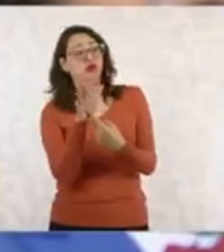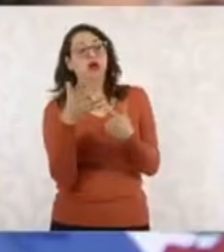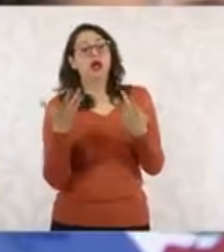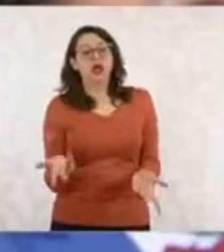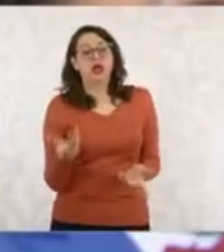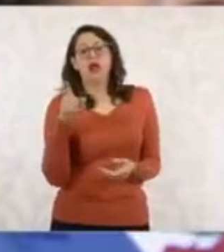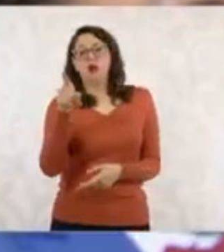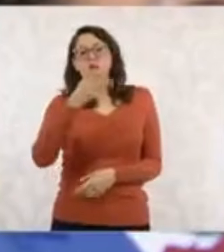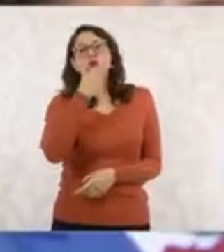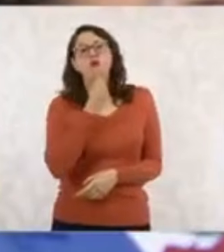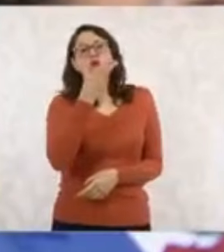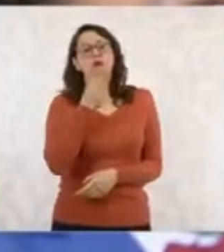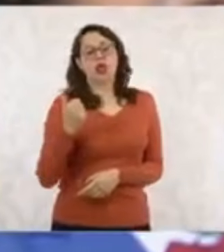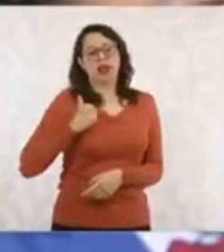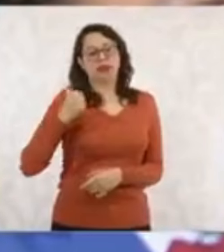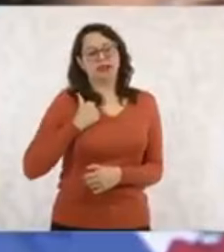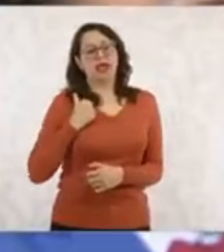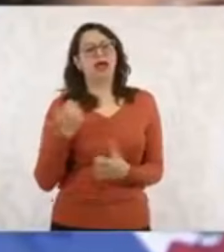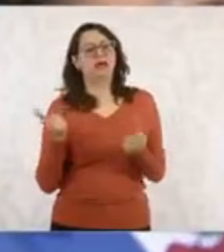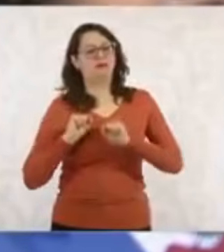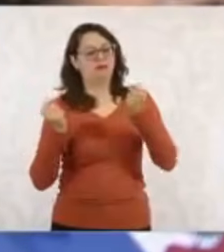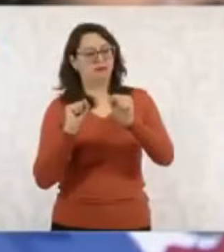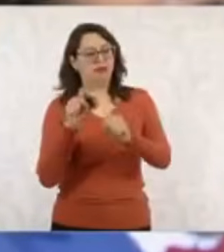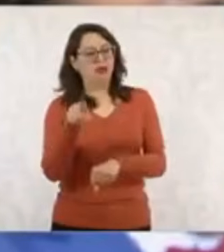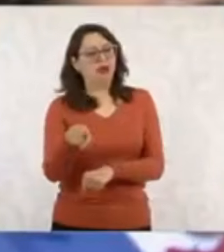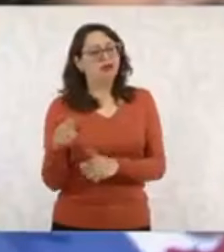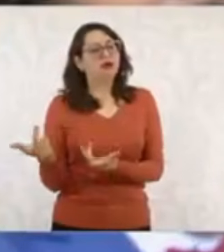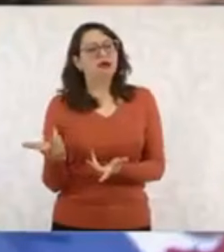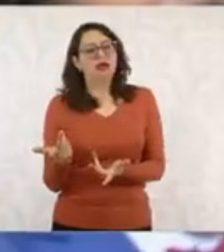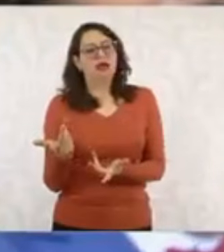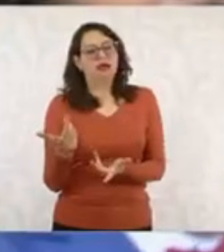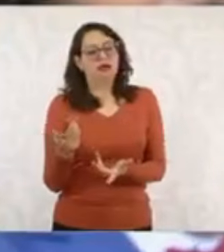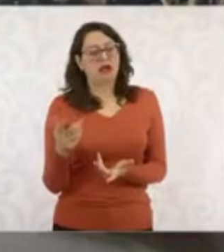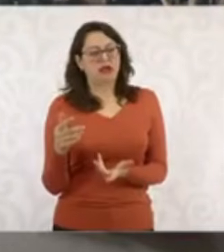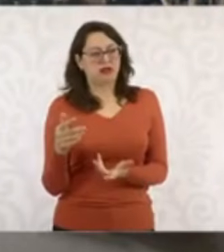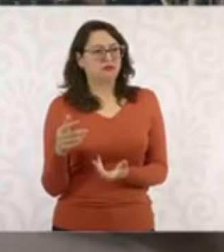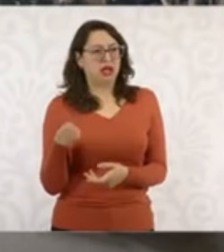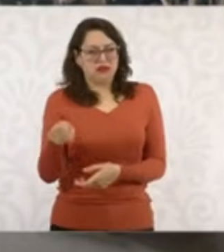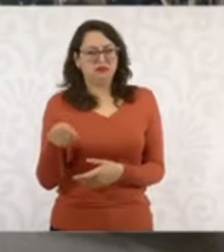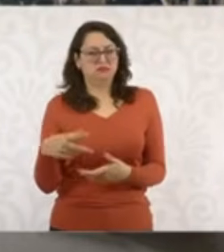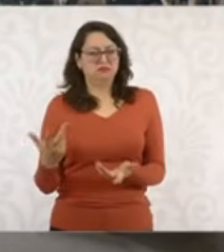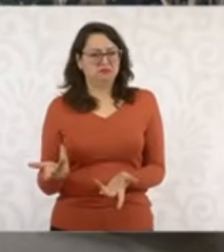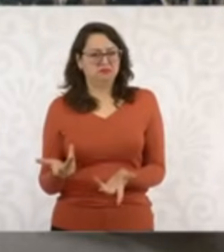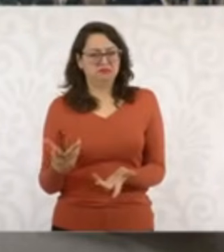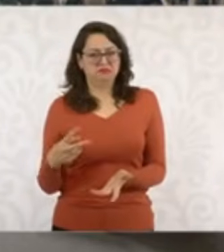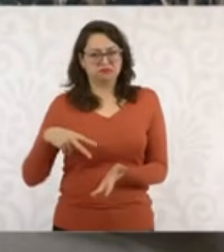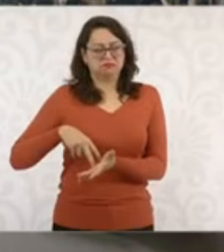es de este atleta canadiense que fue extraditado. Un diario, un medio de comunicación en Canadá dice